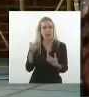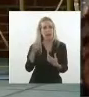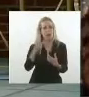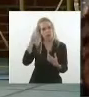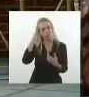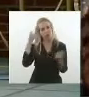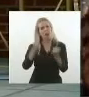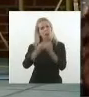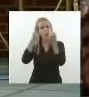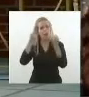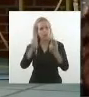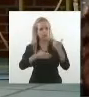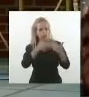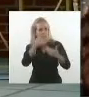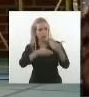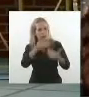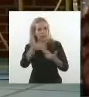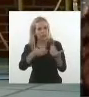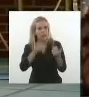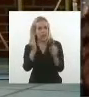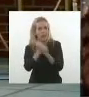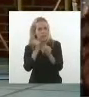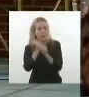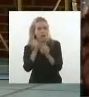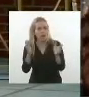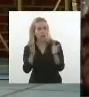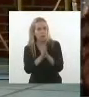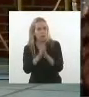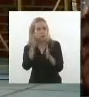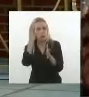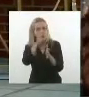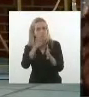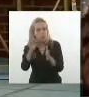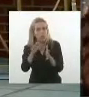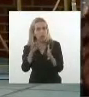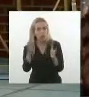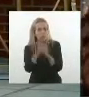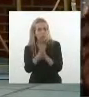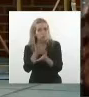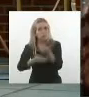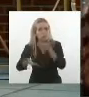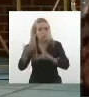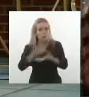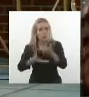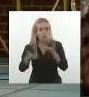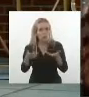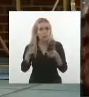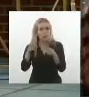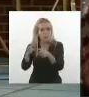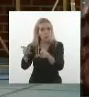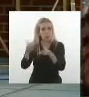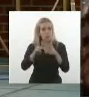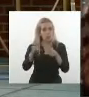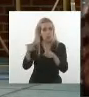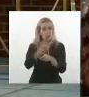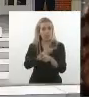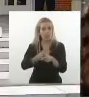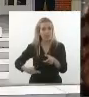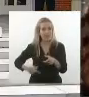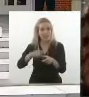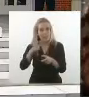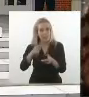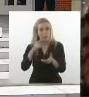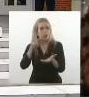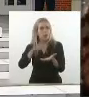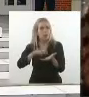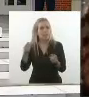socialista obrero español que gobierna en una coalición con otros movimientos de izquierda y de centro mientras avanzan en